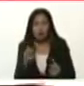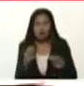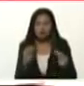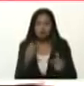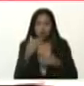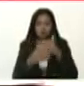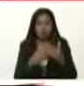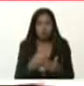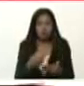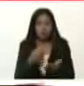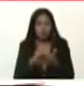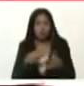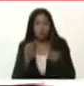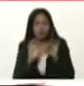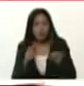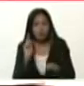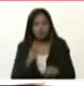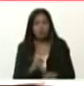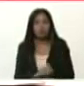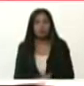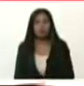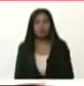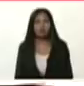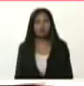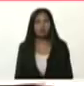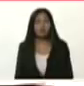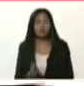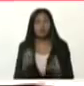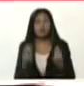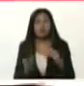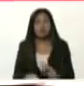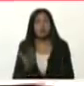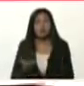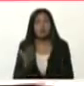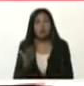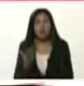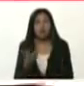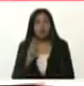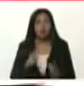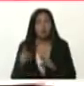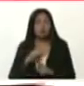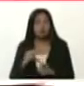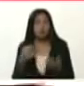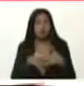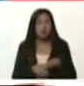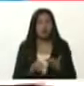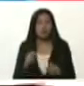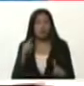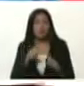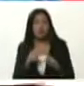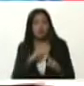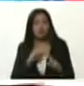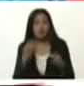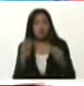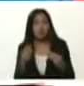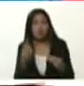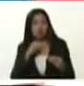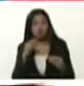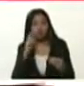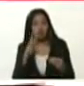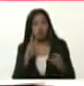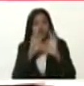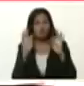acción, recursos por recursos. Muy importante. A veces a través de estos puntos de cuenta no es la mejor forma de